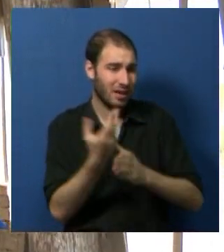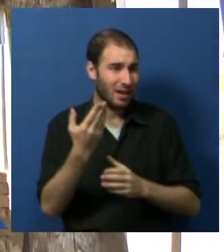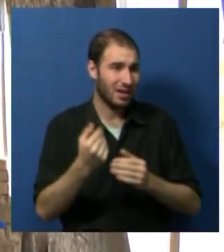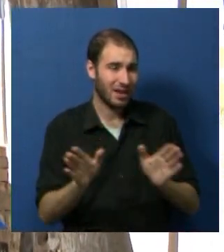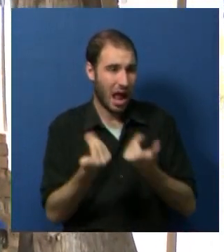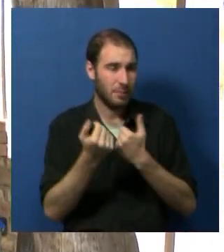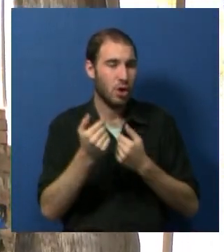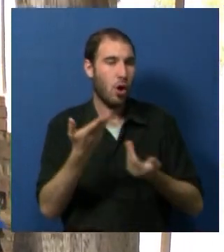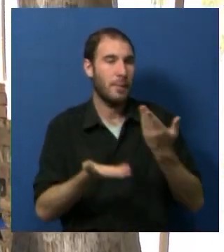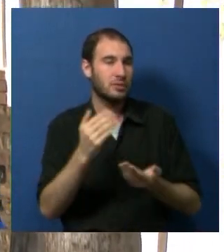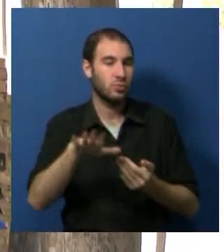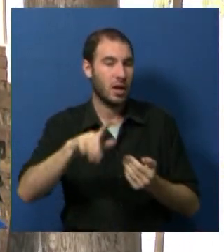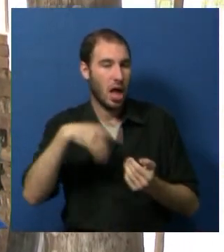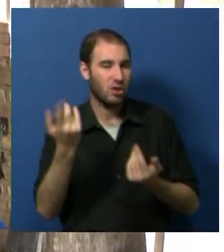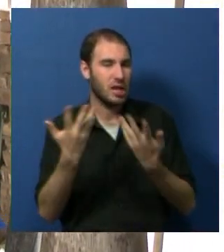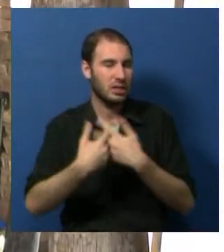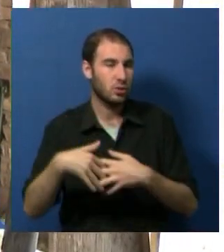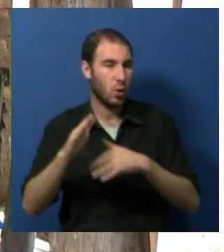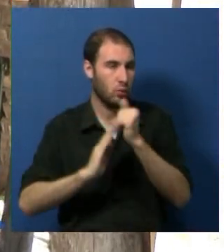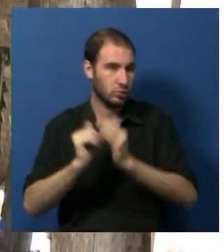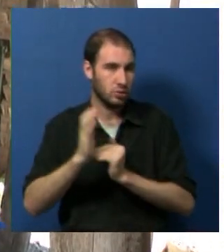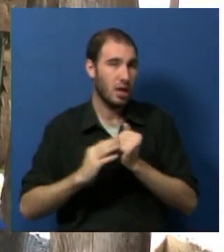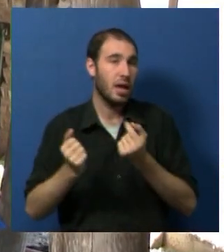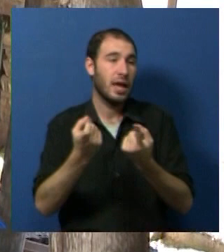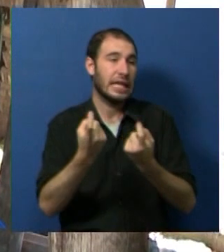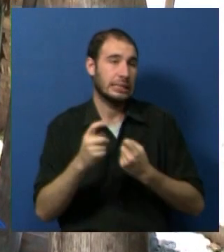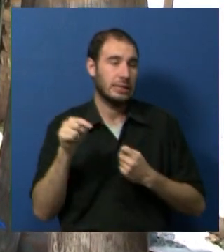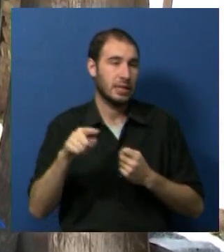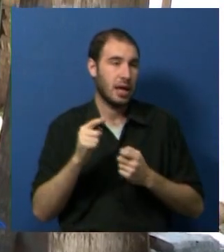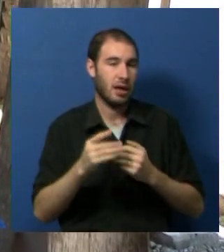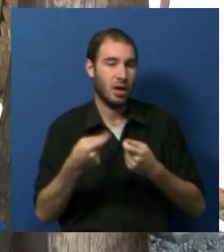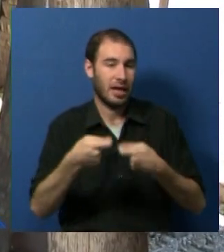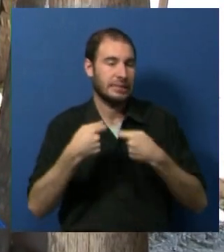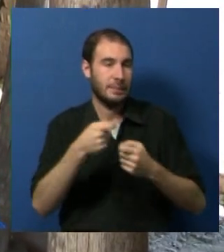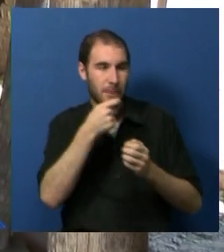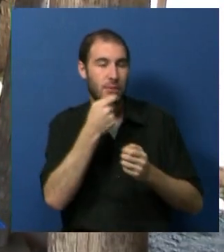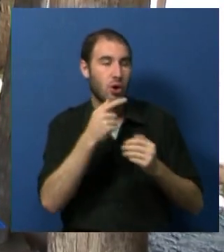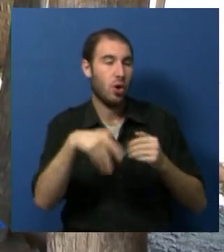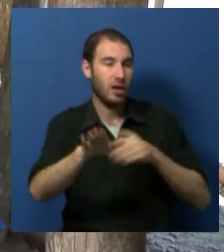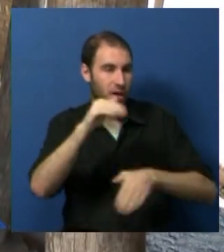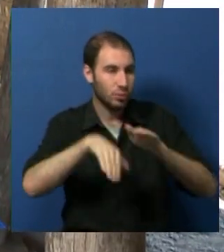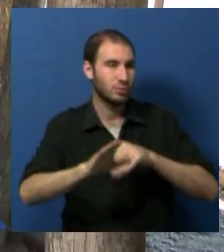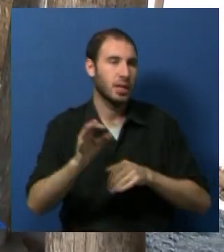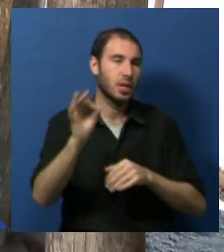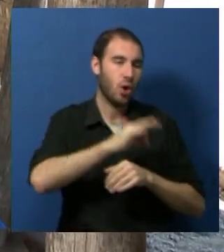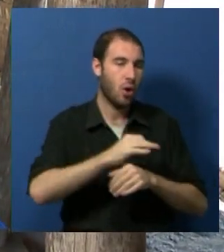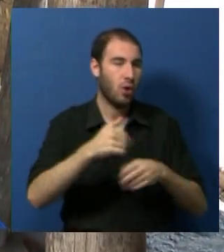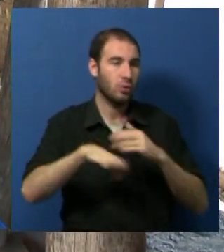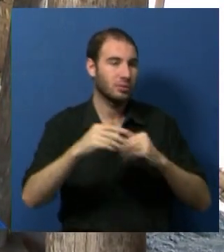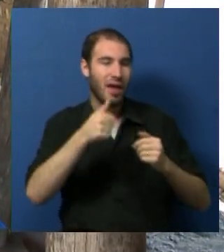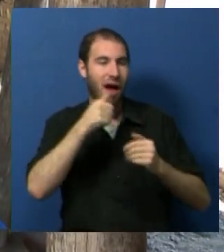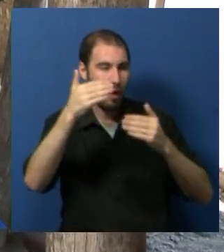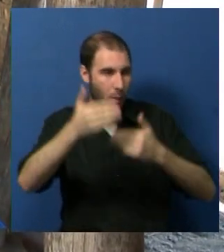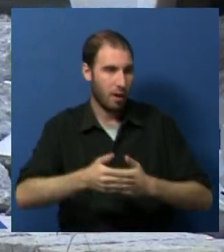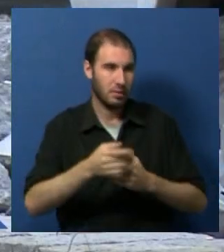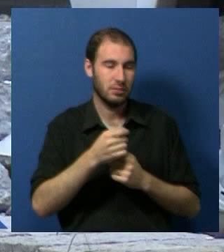a diferencia de otras obras vinculadas a la construcción que necesitan más equipamiento, como son las obras viales o las grandes obras hidráulicas.